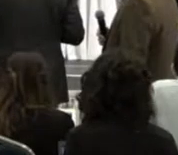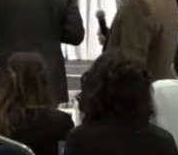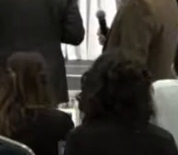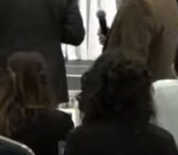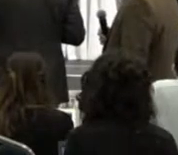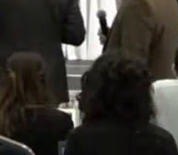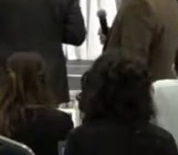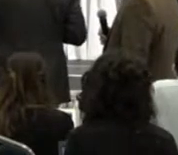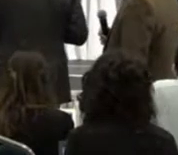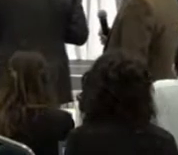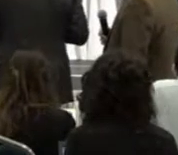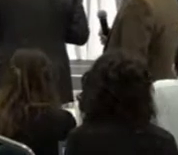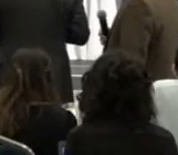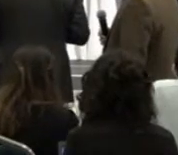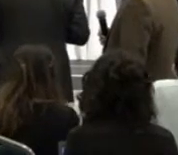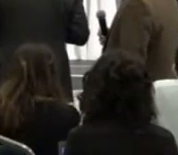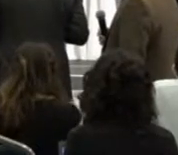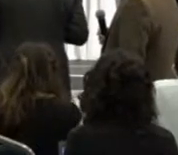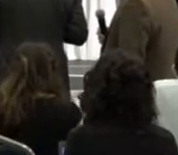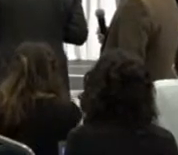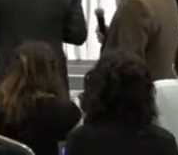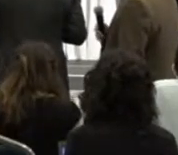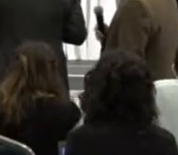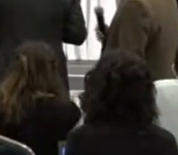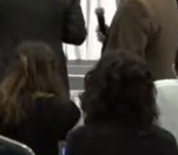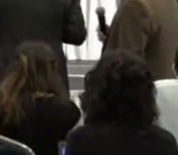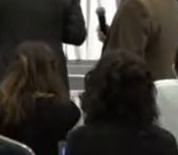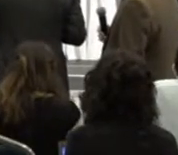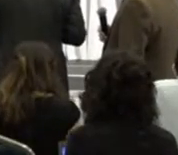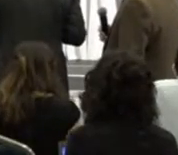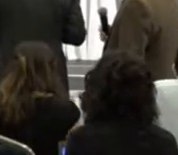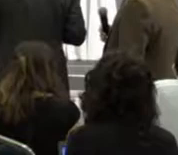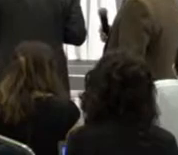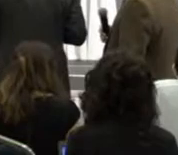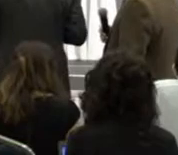inmediata de liquidez,